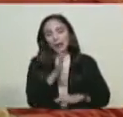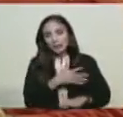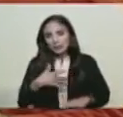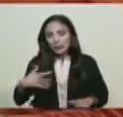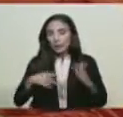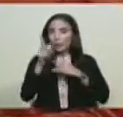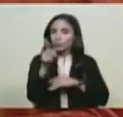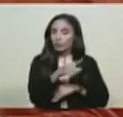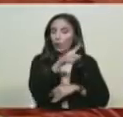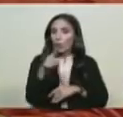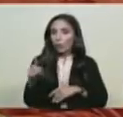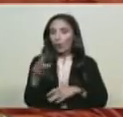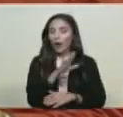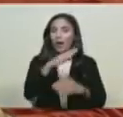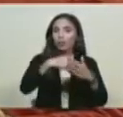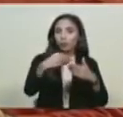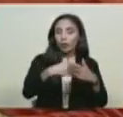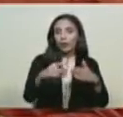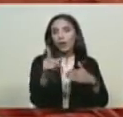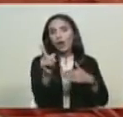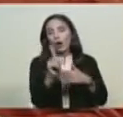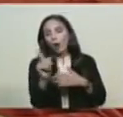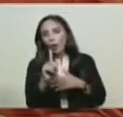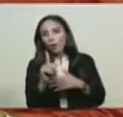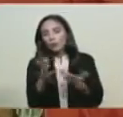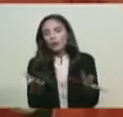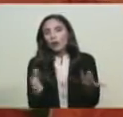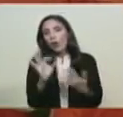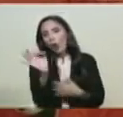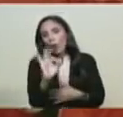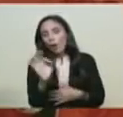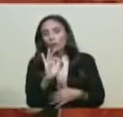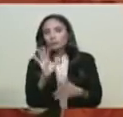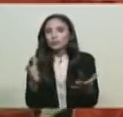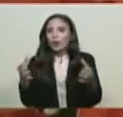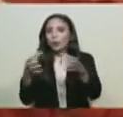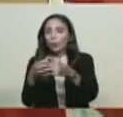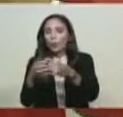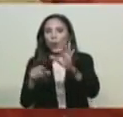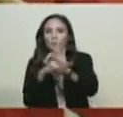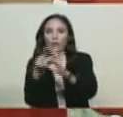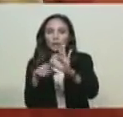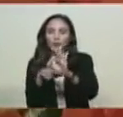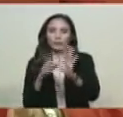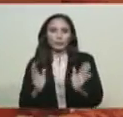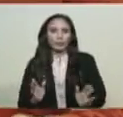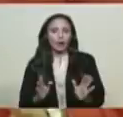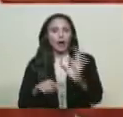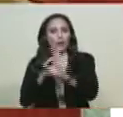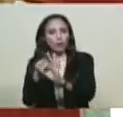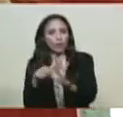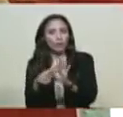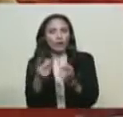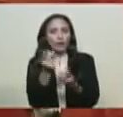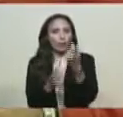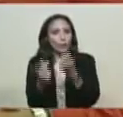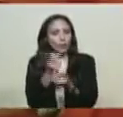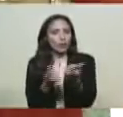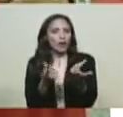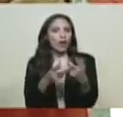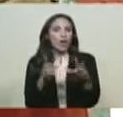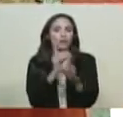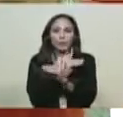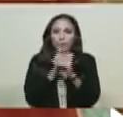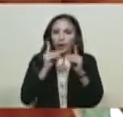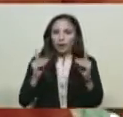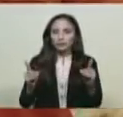Bolívar, el camino de la independencia económica, el camino de construir una economía nueva, diversificada, nuestra, o